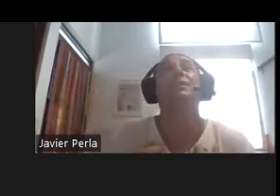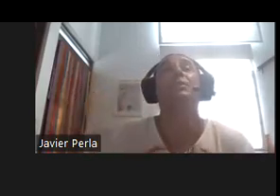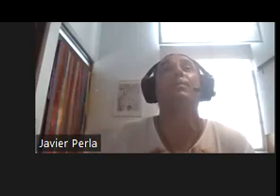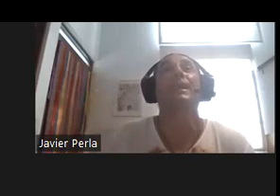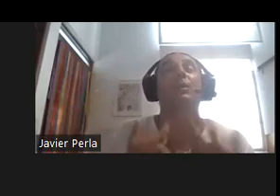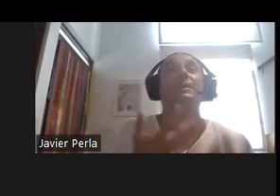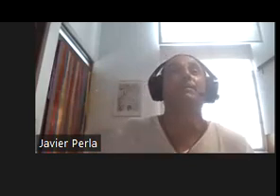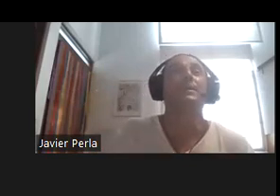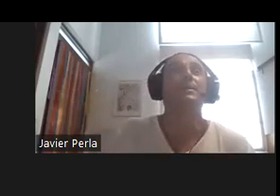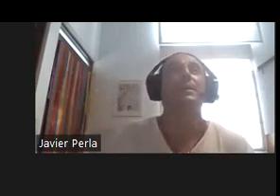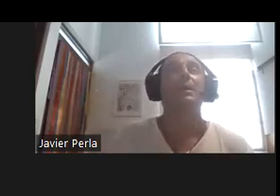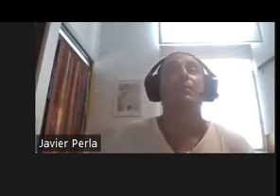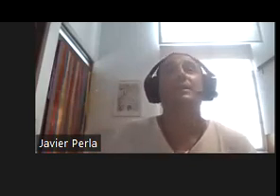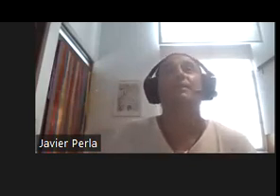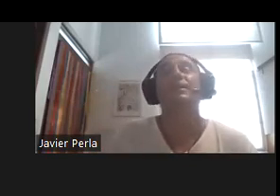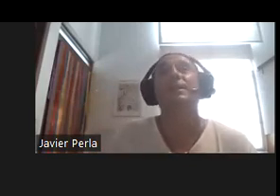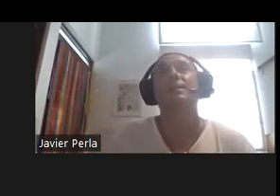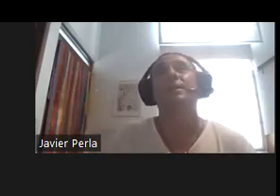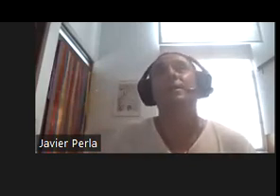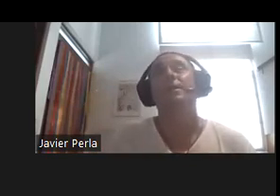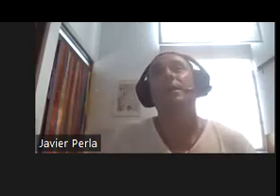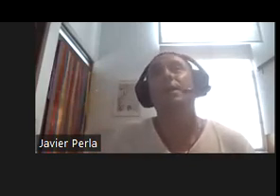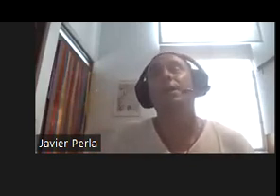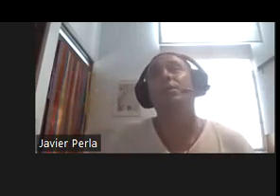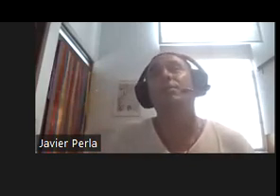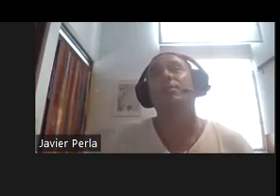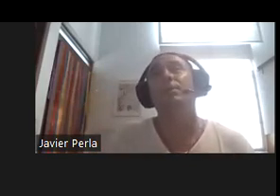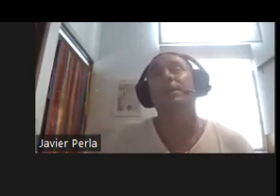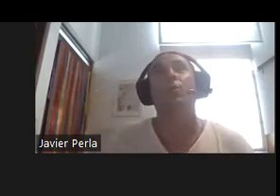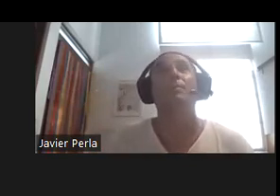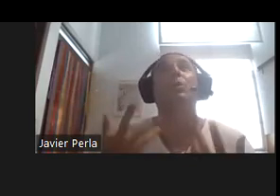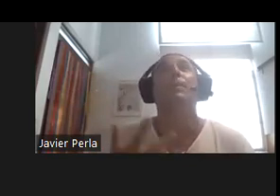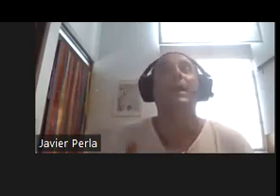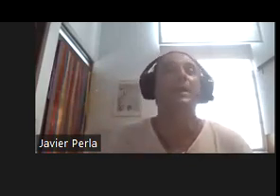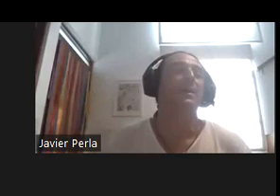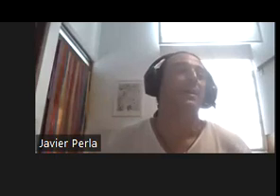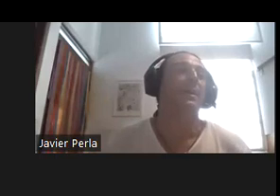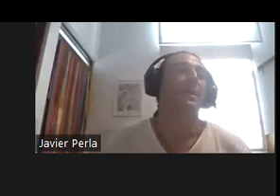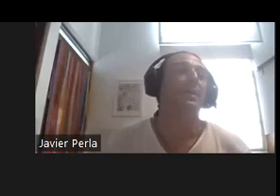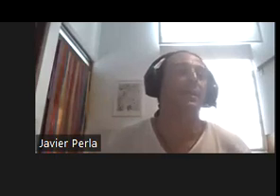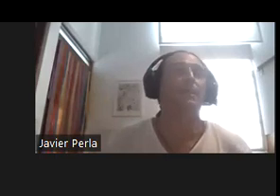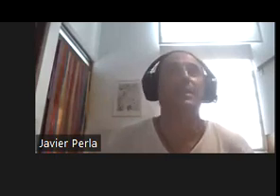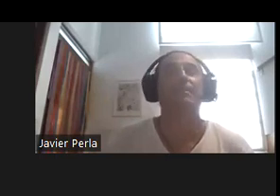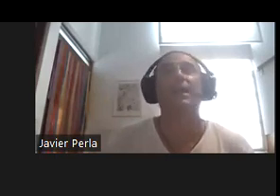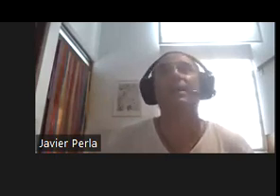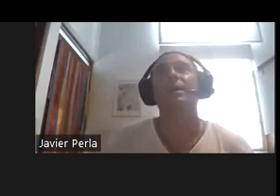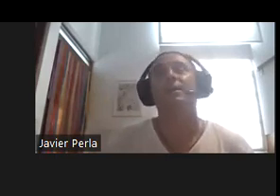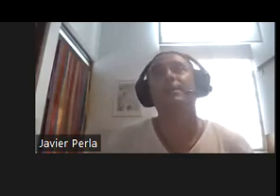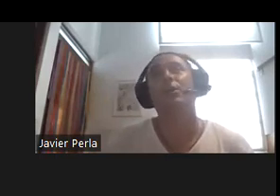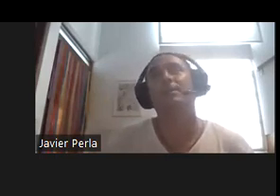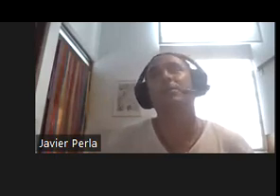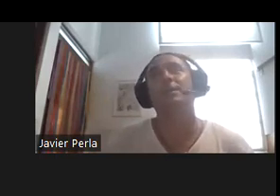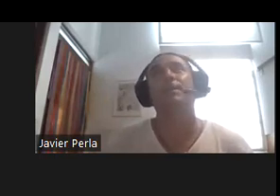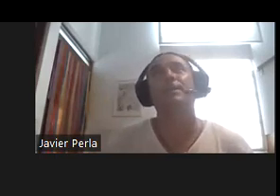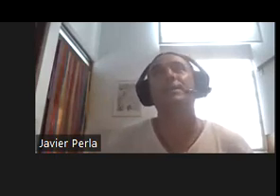el mismo incentivo para todas las empresas, porque las empresas, y esto desde el movimiento B, de las empresas B,